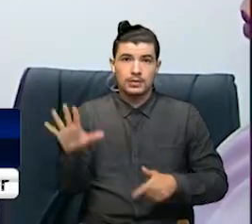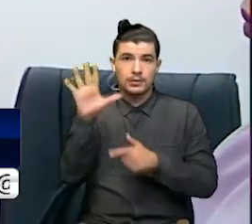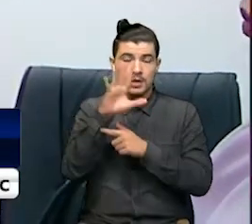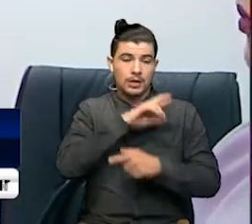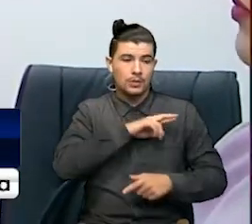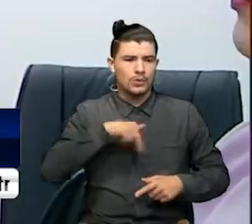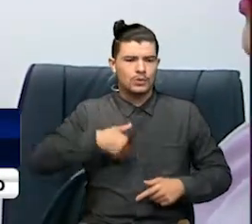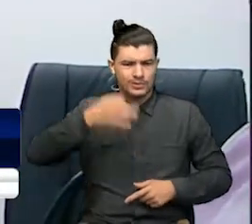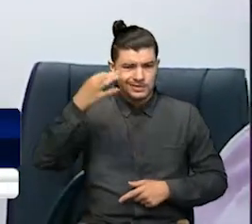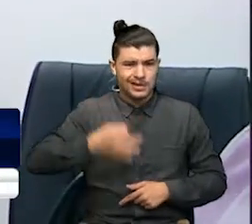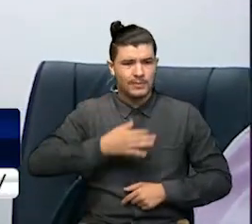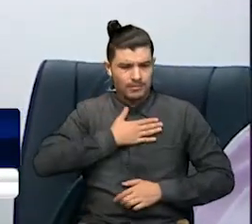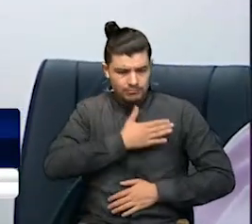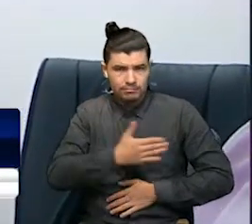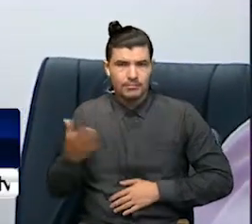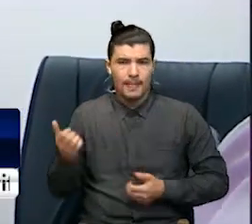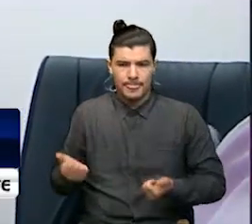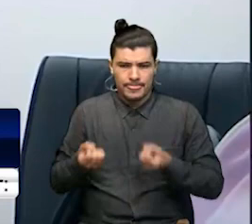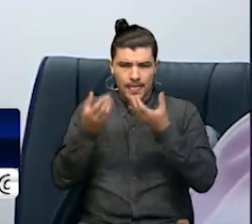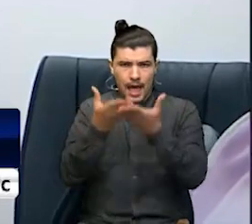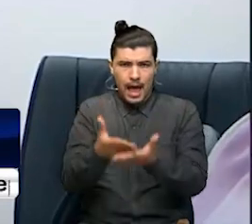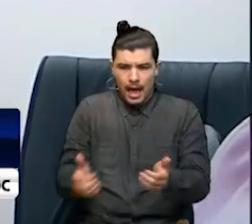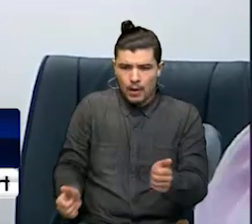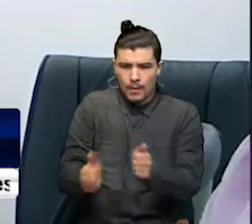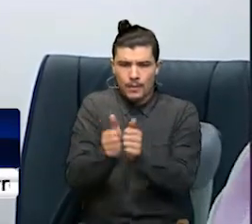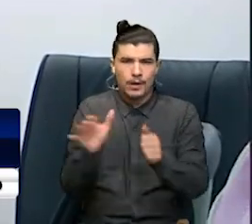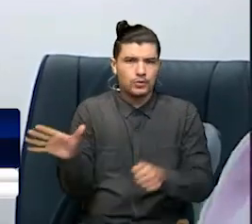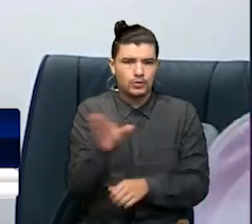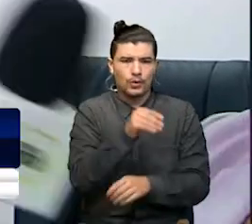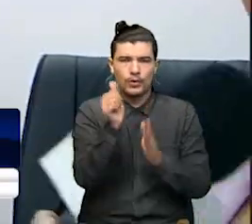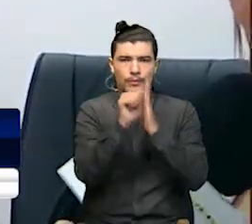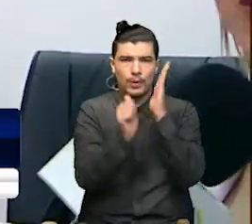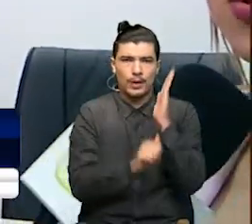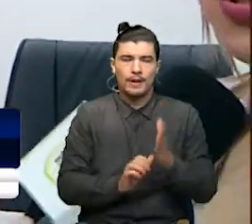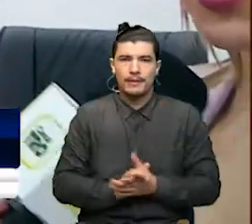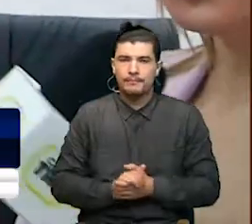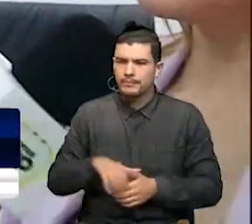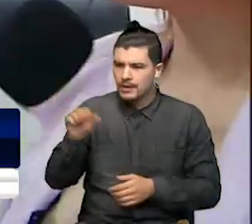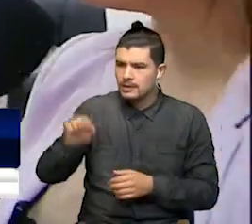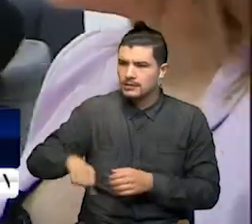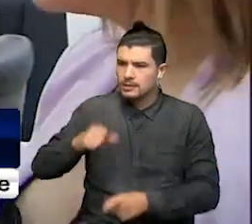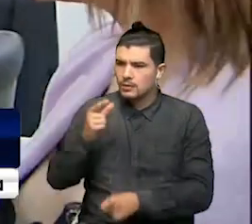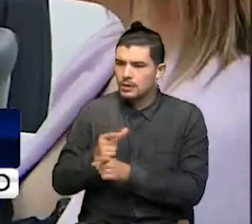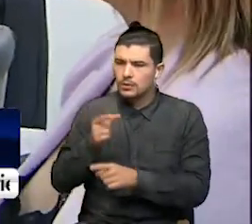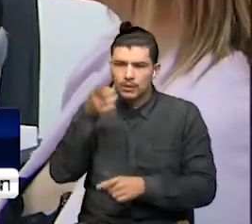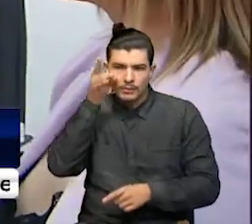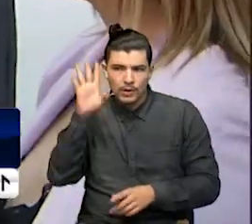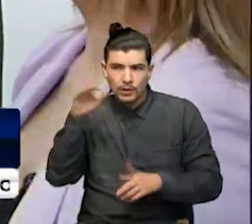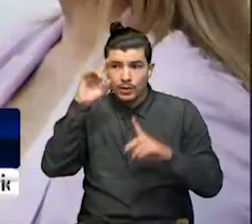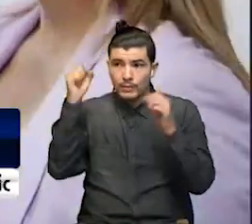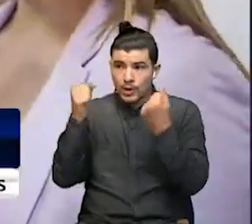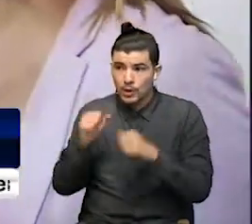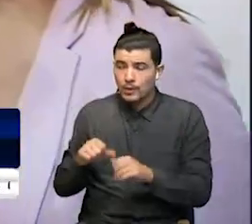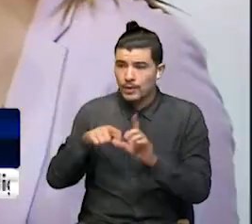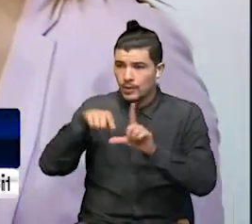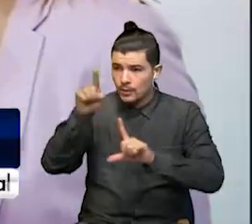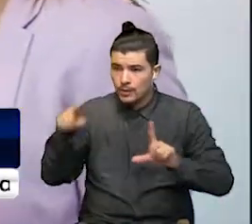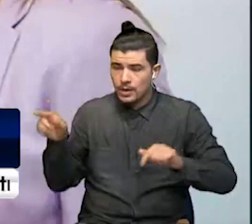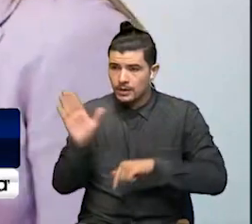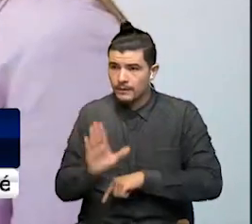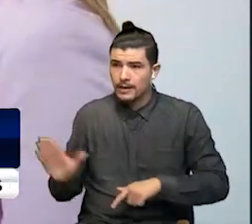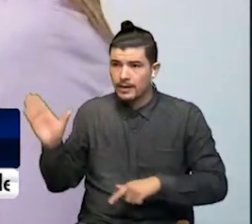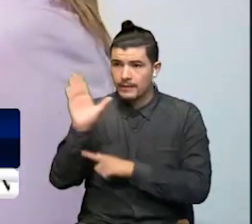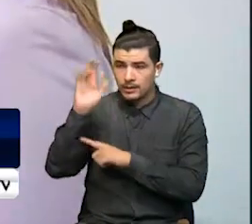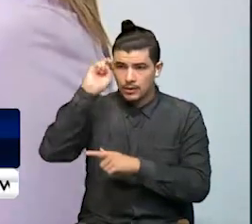nosotros estamos dispuestos a brindar ese acompañamiento control nuestros programas coronel son de pronto preocupante las cifras que se han presentado al norte de